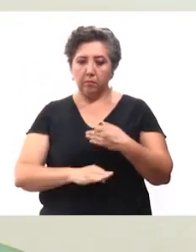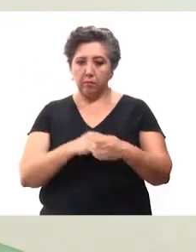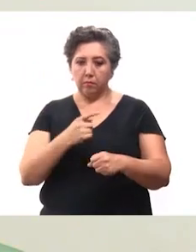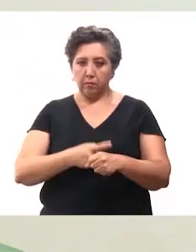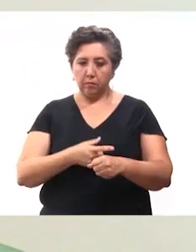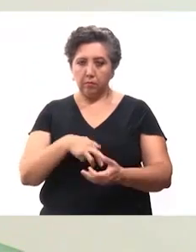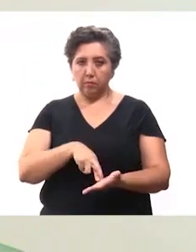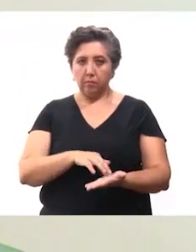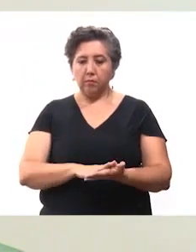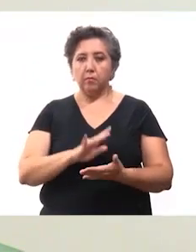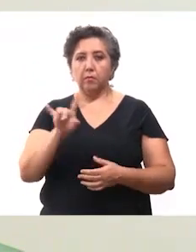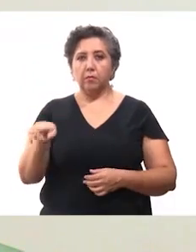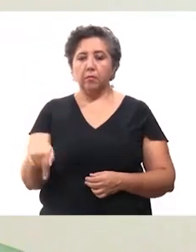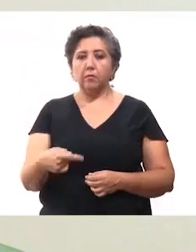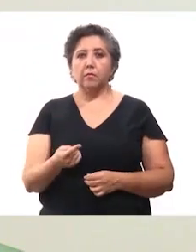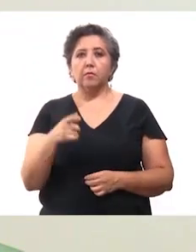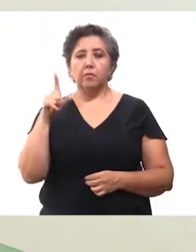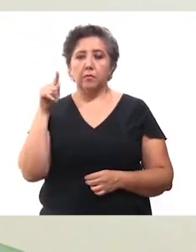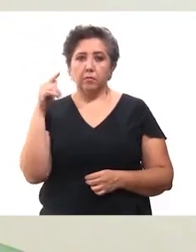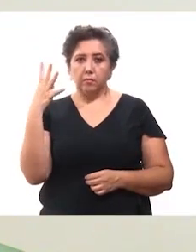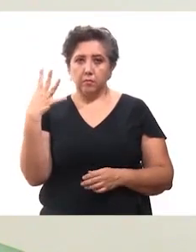de contagios registrados, que es